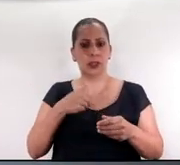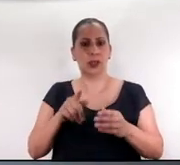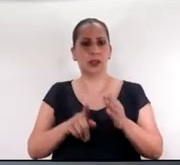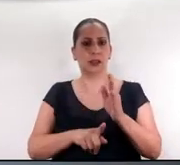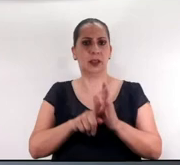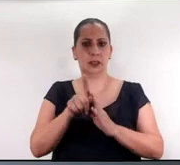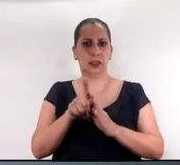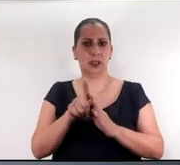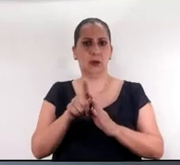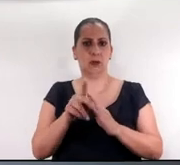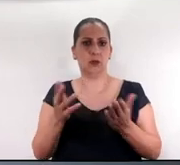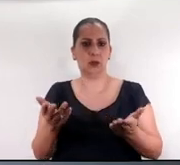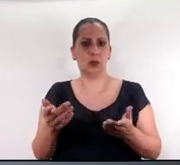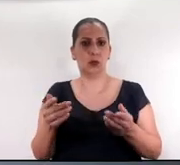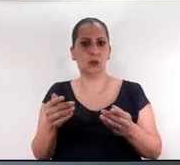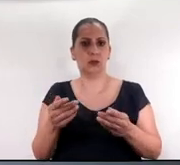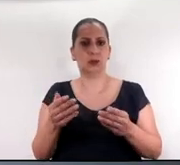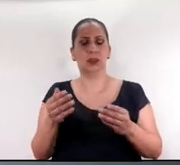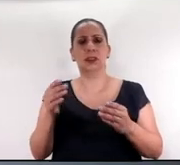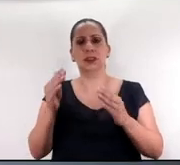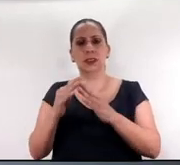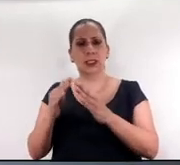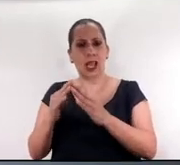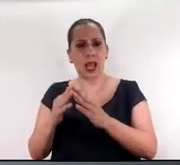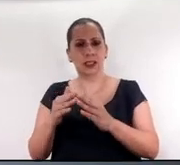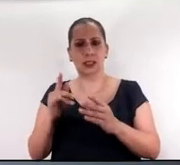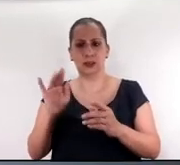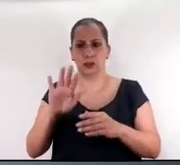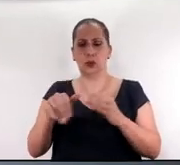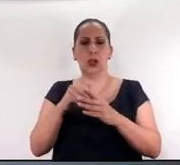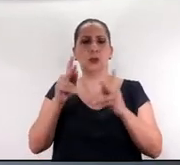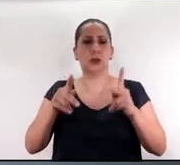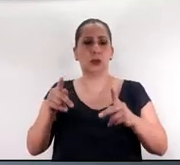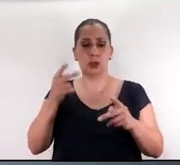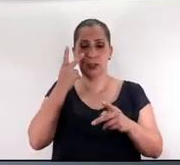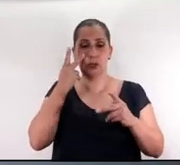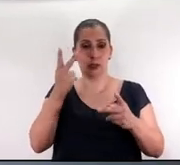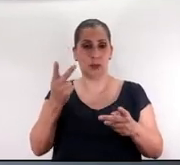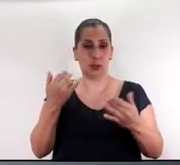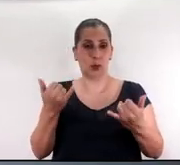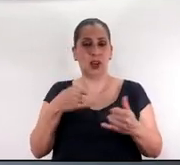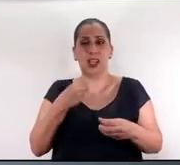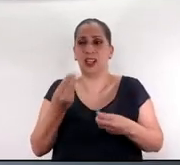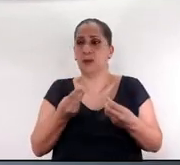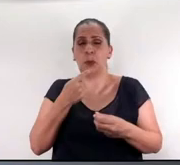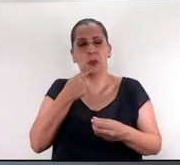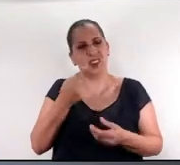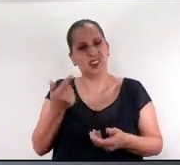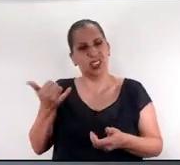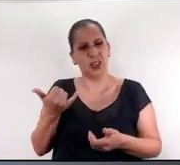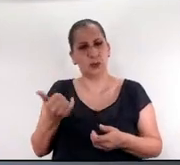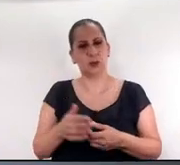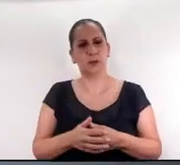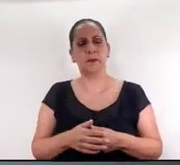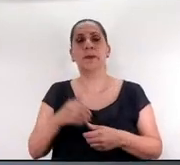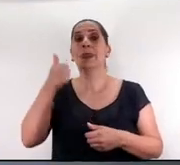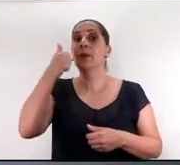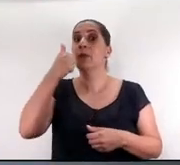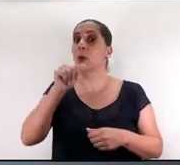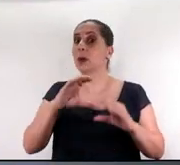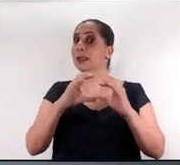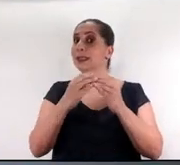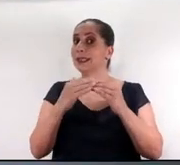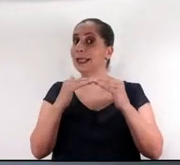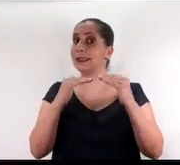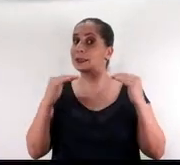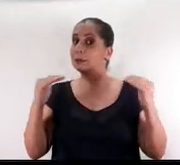desarrollo inmobiliario. ¿Qué le podemos decir a toda esa gente que nos está viendo en este momento? Bueno, no olvidar que los estratos medios en Costa Rica,